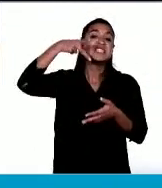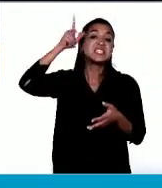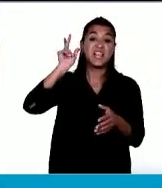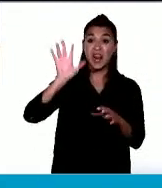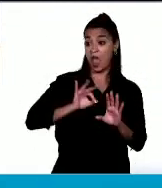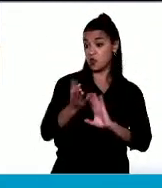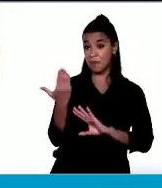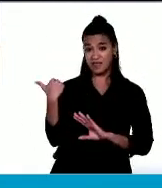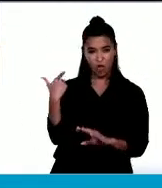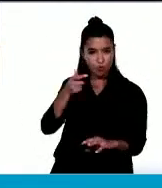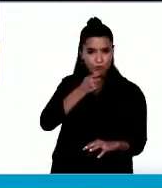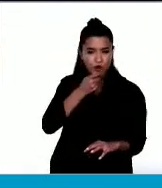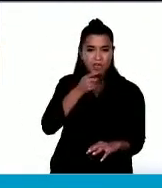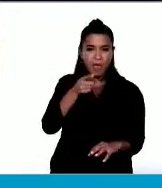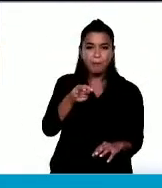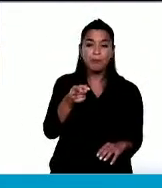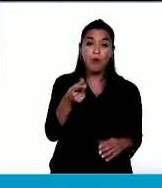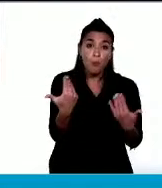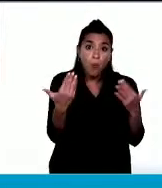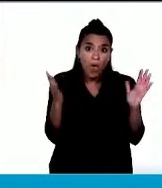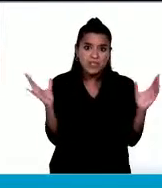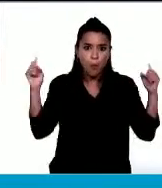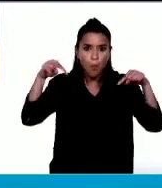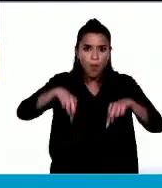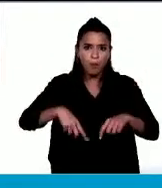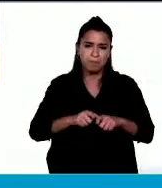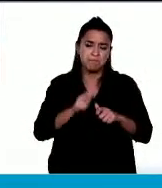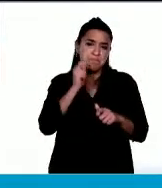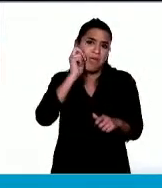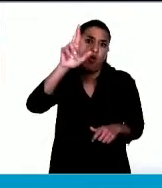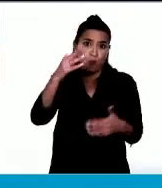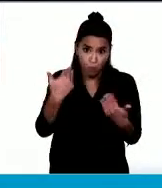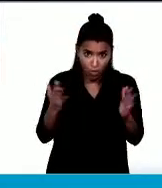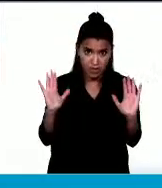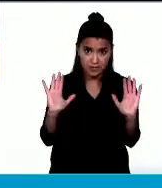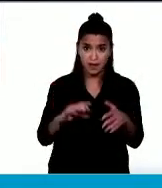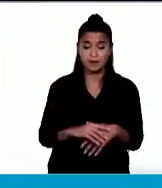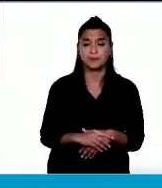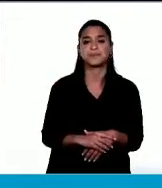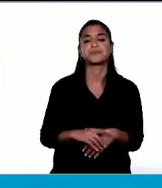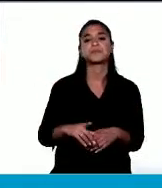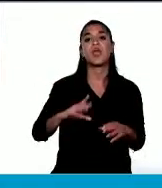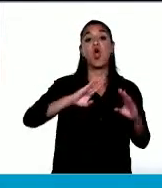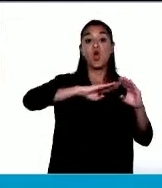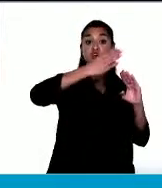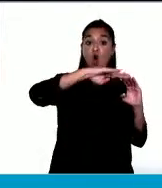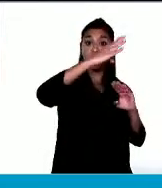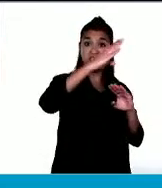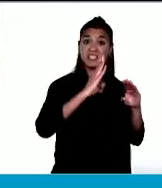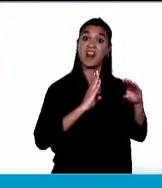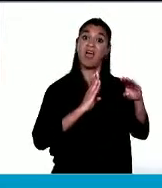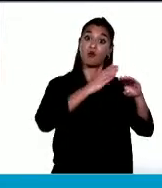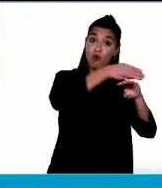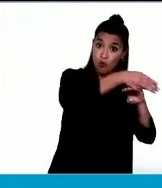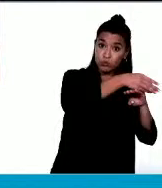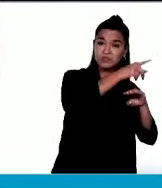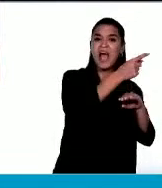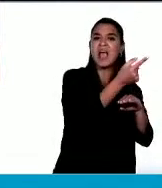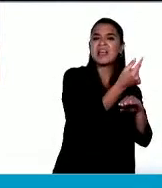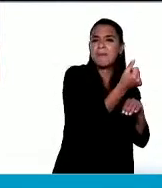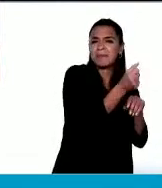pasado no van a volver en forma aumentada. Cruzando la cordillera, uno de los paradigmas del capitalismo